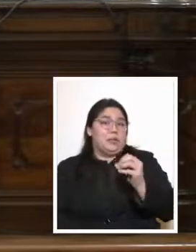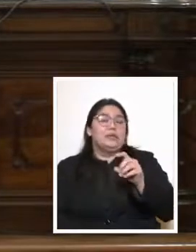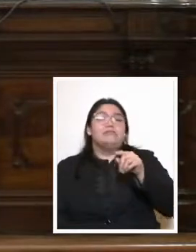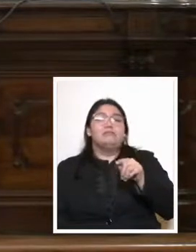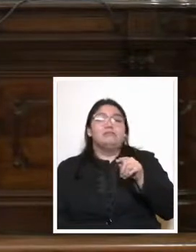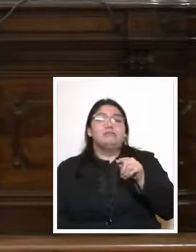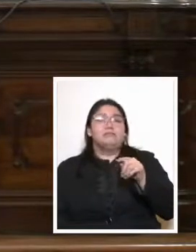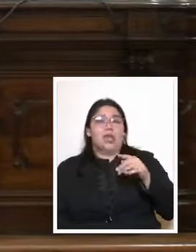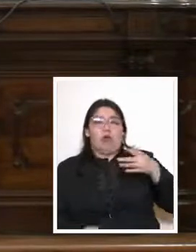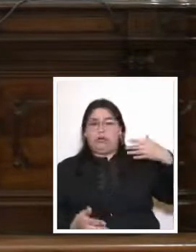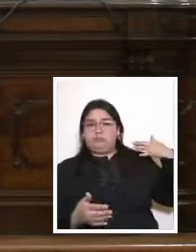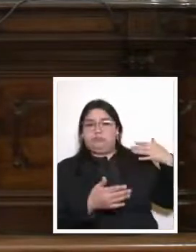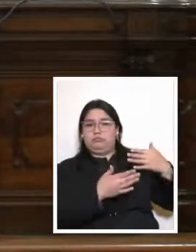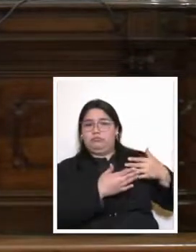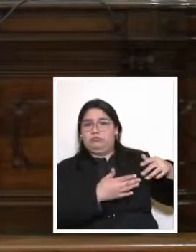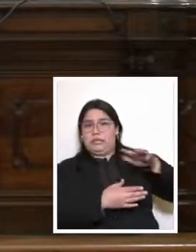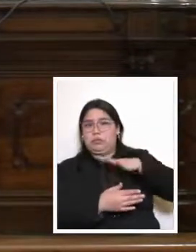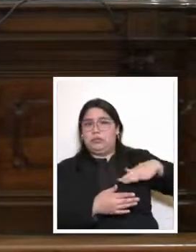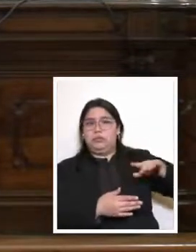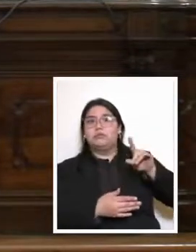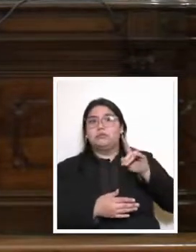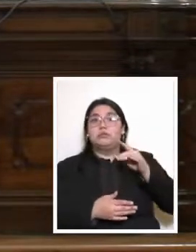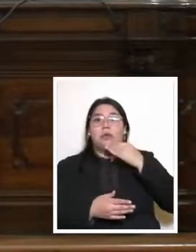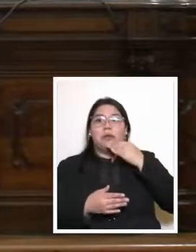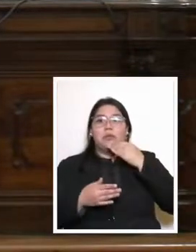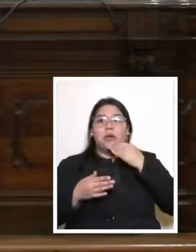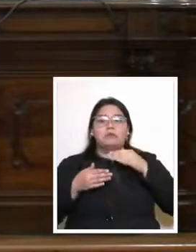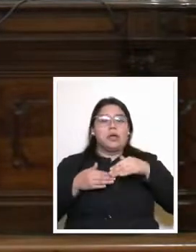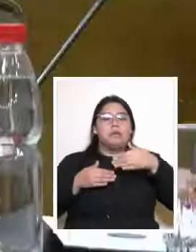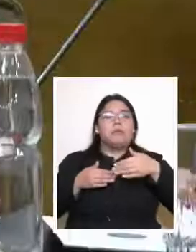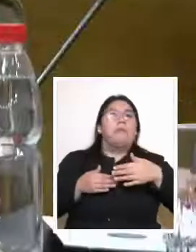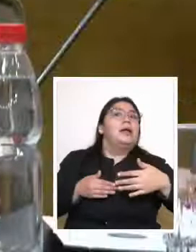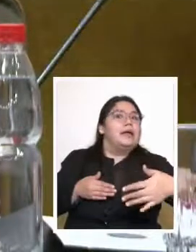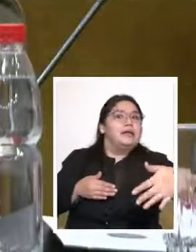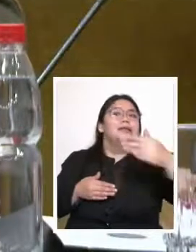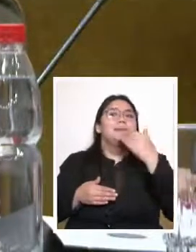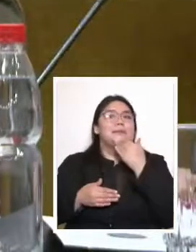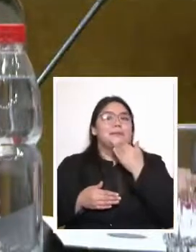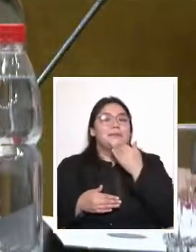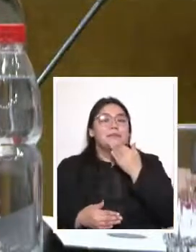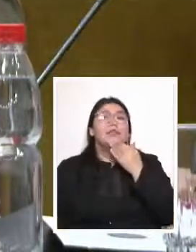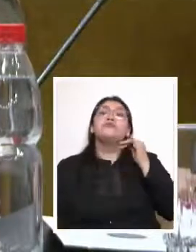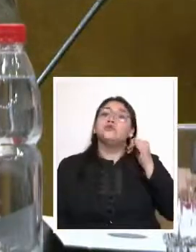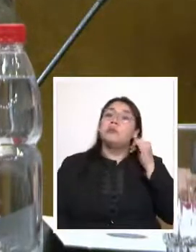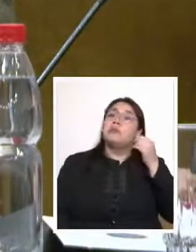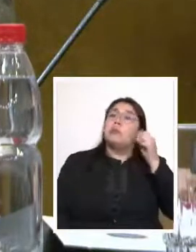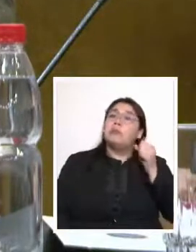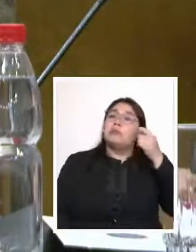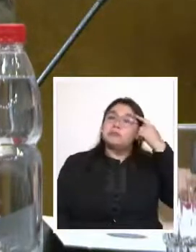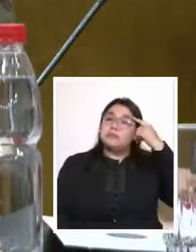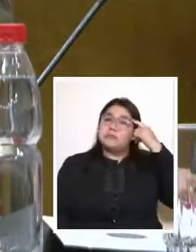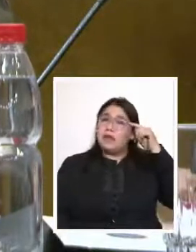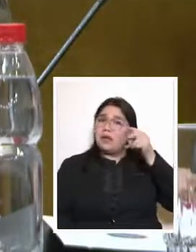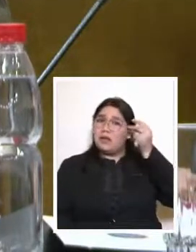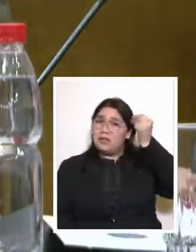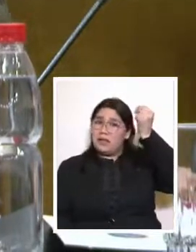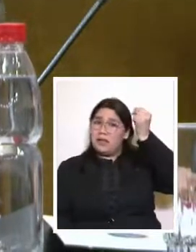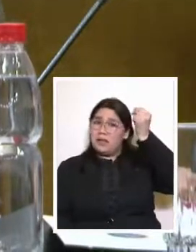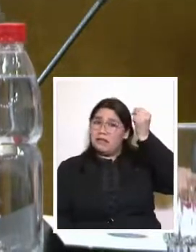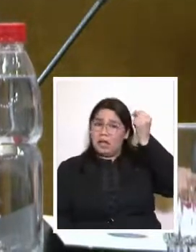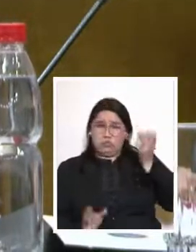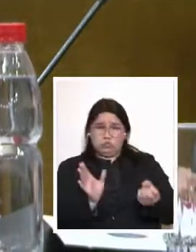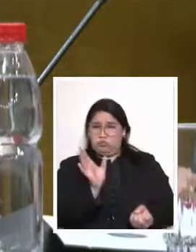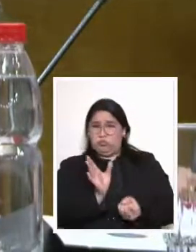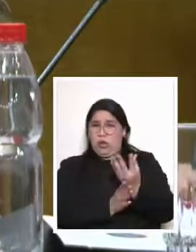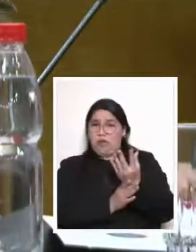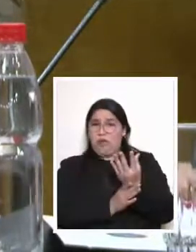en los últimos años, sino que llevar esto un poquito más allá, que también es interesante. Claro, y uno podría preguntarse, bueno, estas ideas en realidad no son completamente